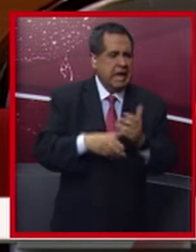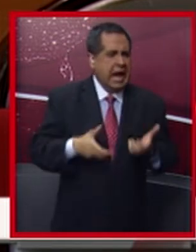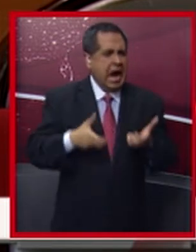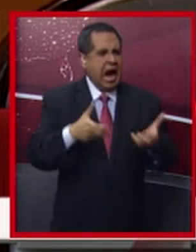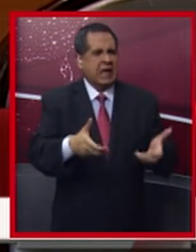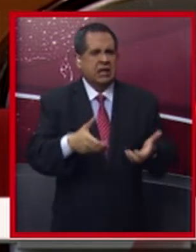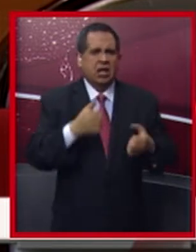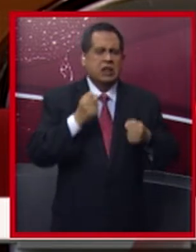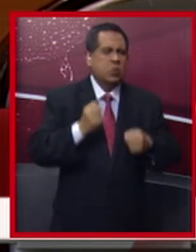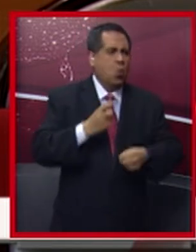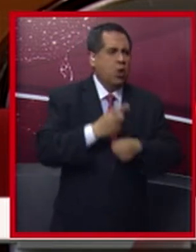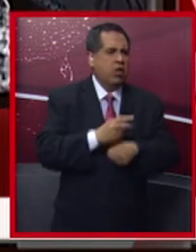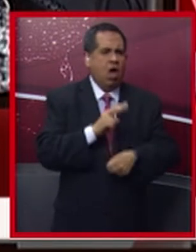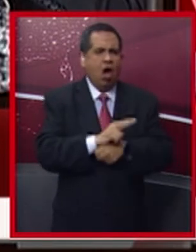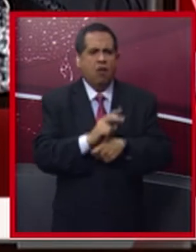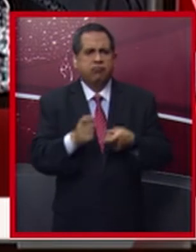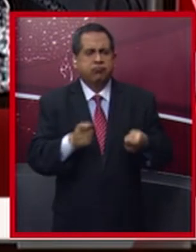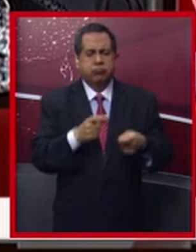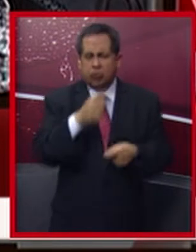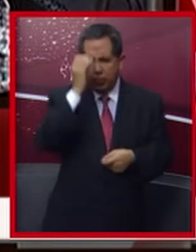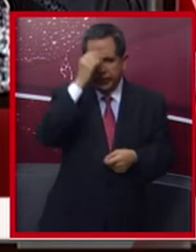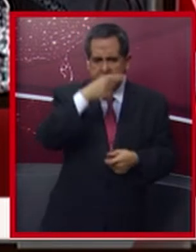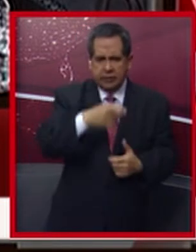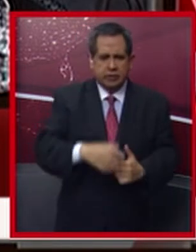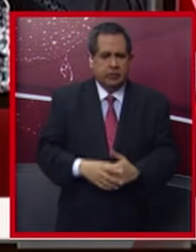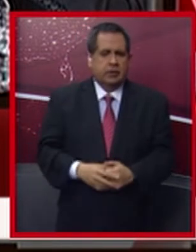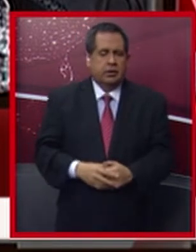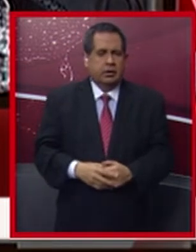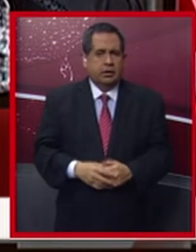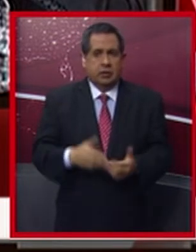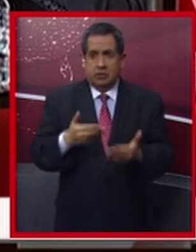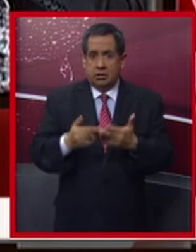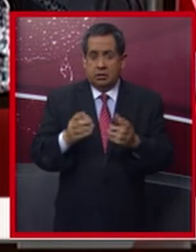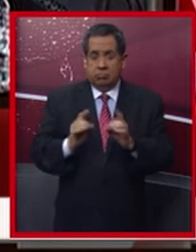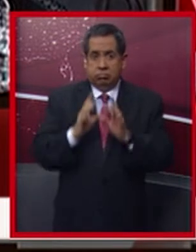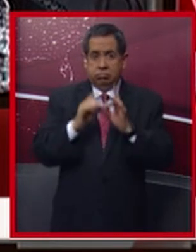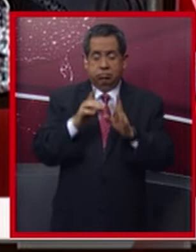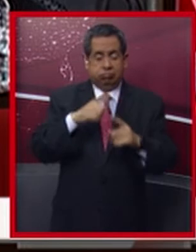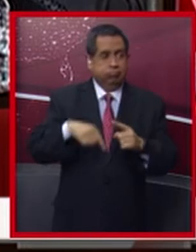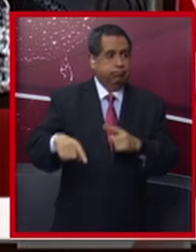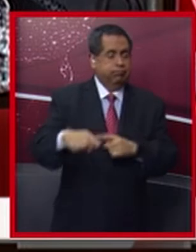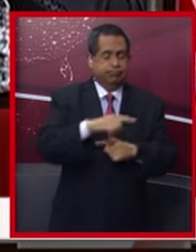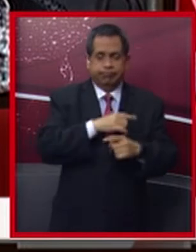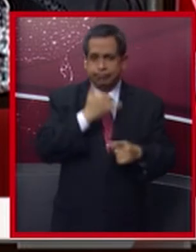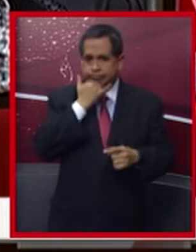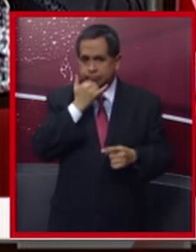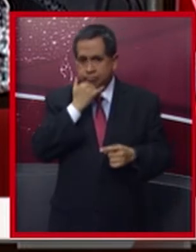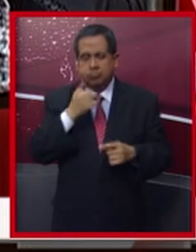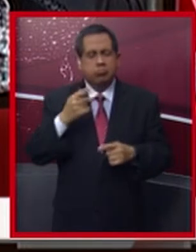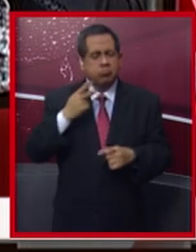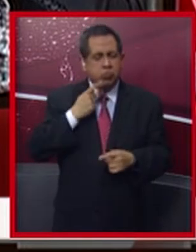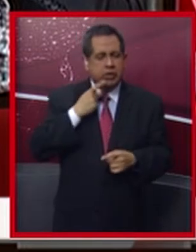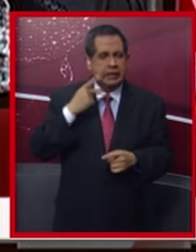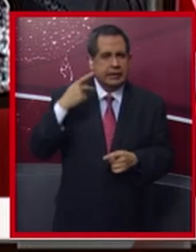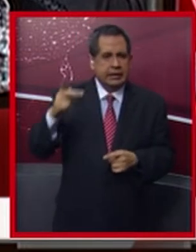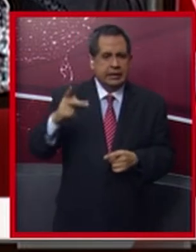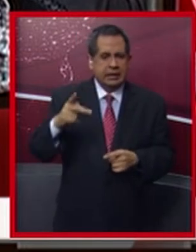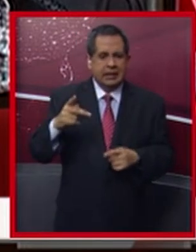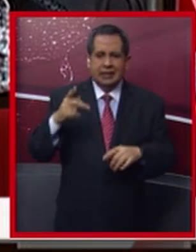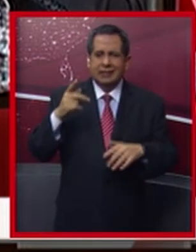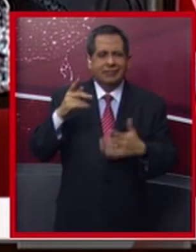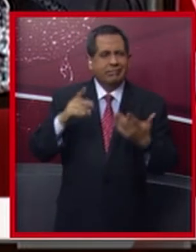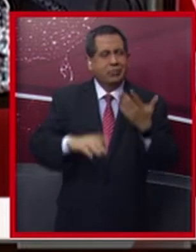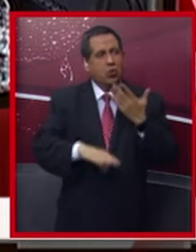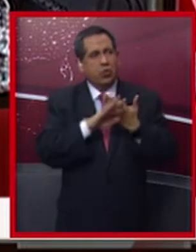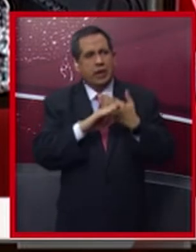de seguridad interior? Ante los impactos migratorios derivados de la política